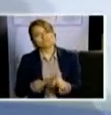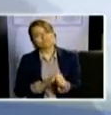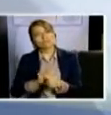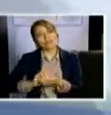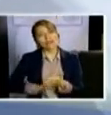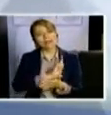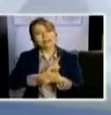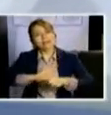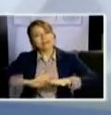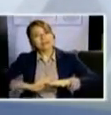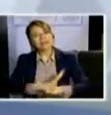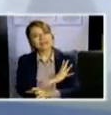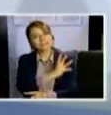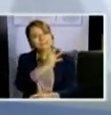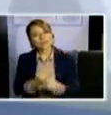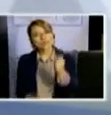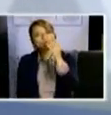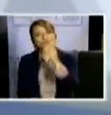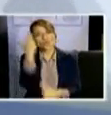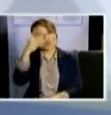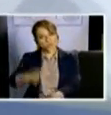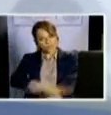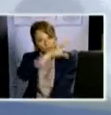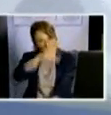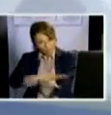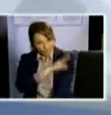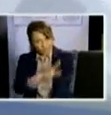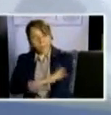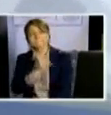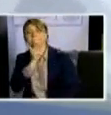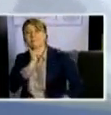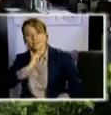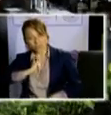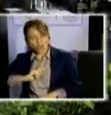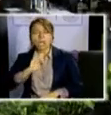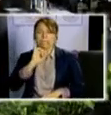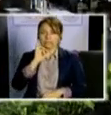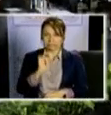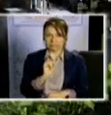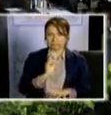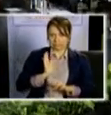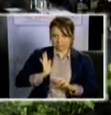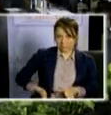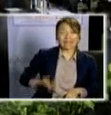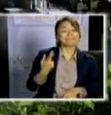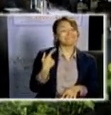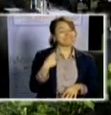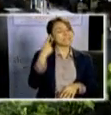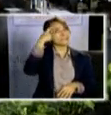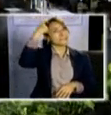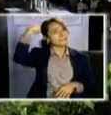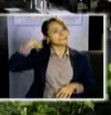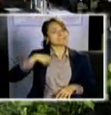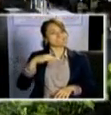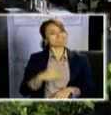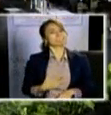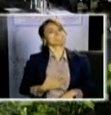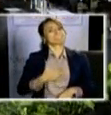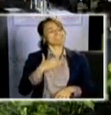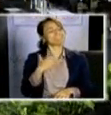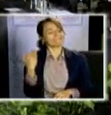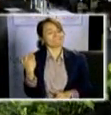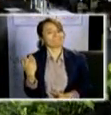energética, creo que ahí nos faltó. Espero no arrepentirnos de todo lo que pudimos